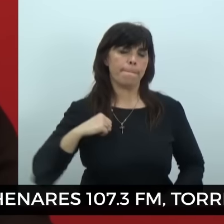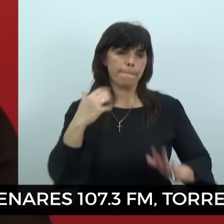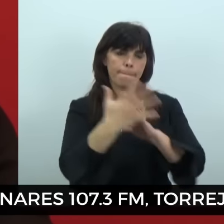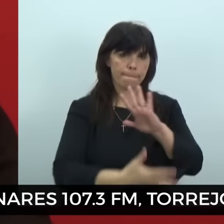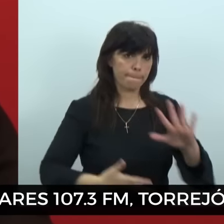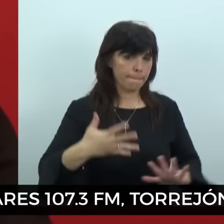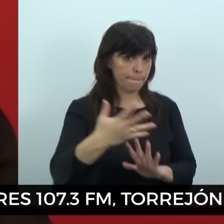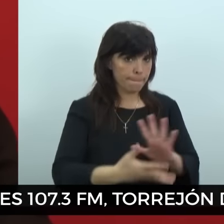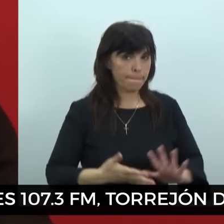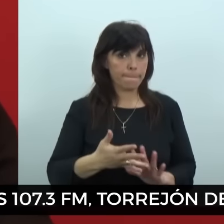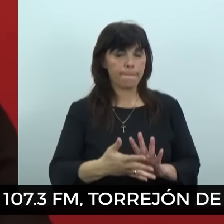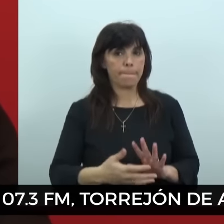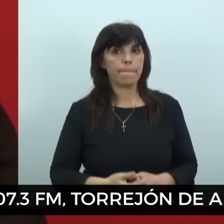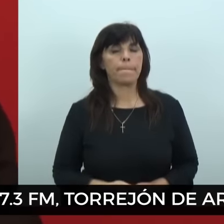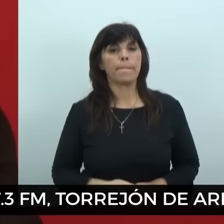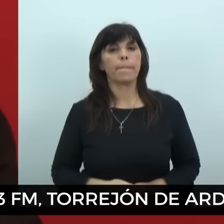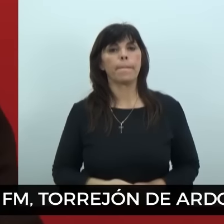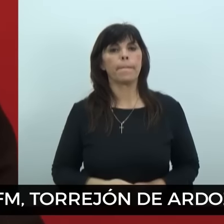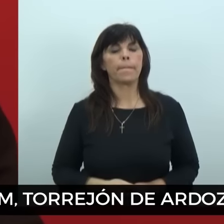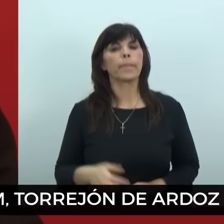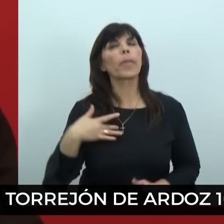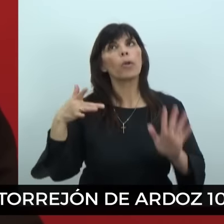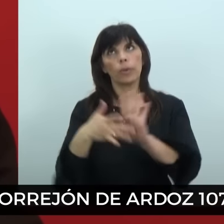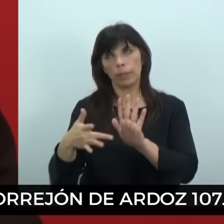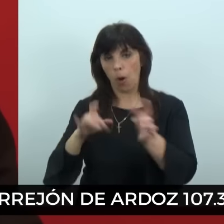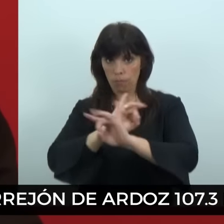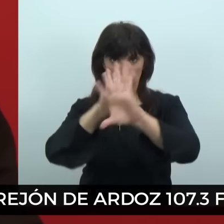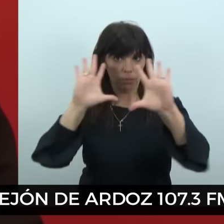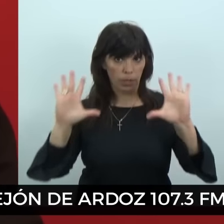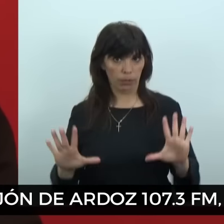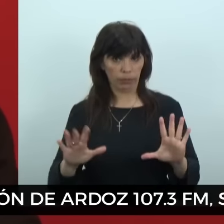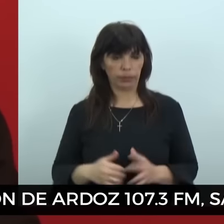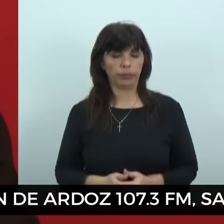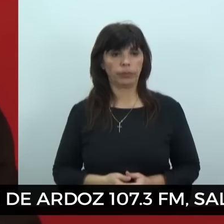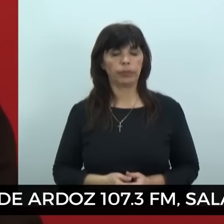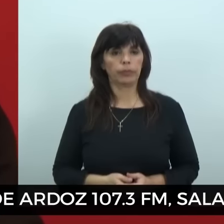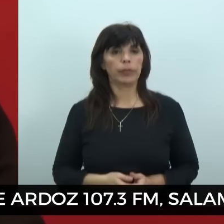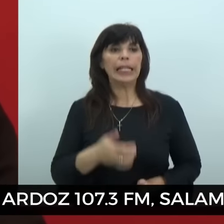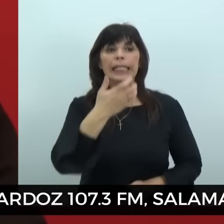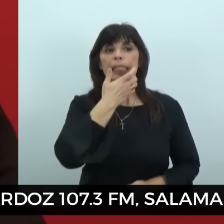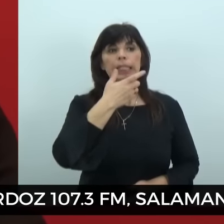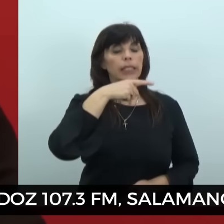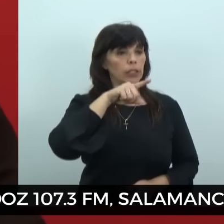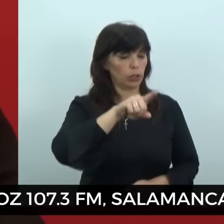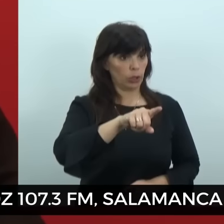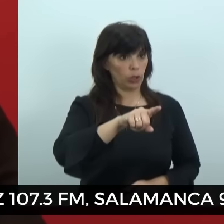Siempre te habla a ti personalmente. Déjame explicarlo de otra forma. Si tú no te tomas tiempo